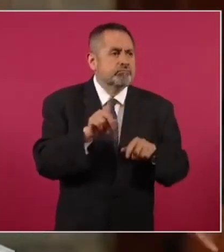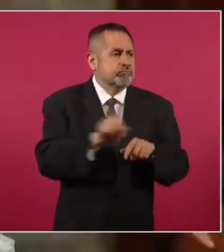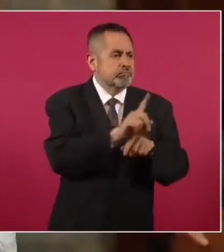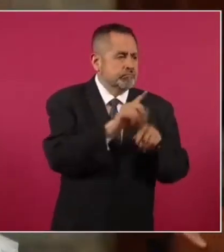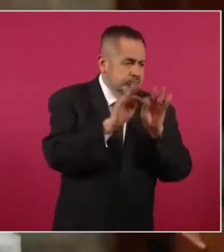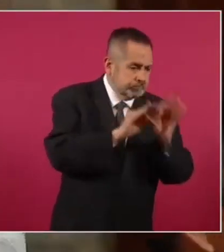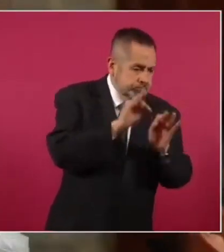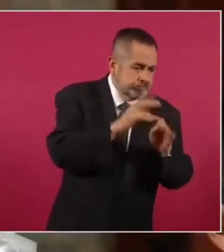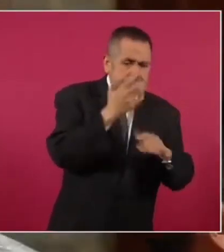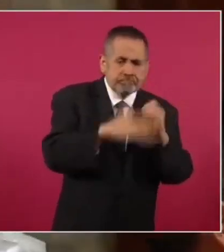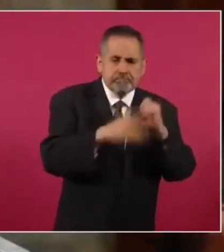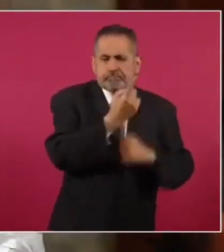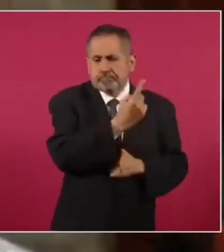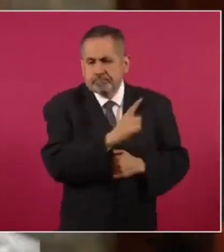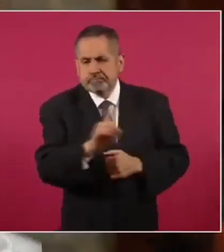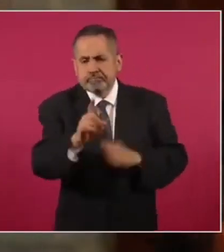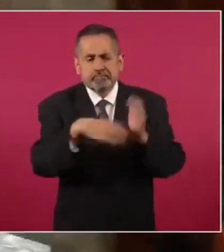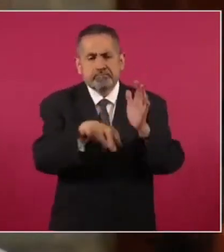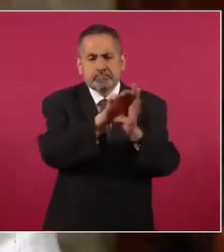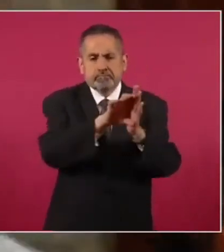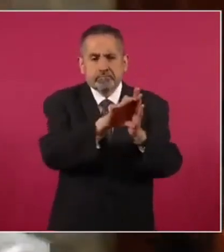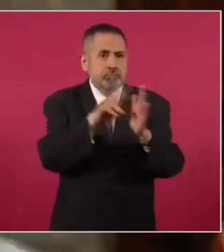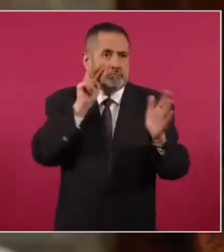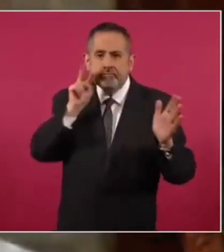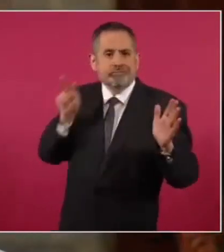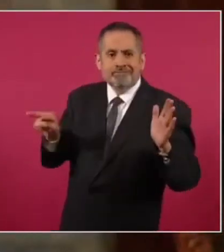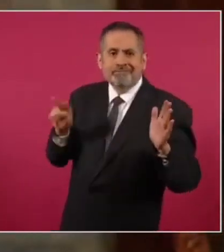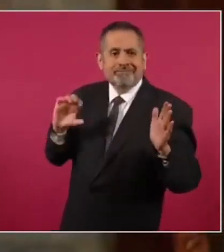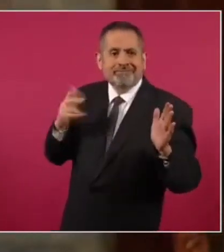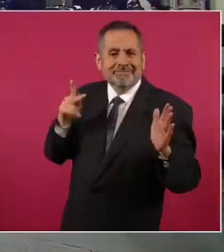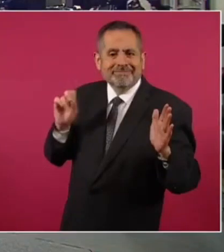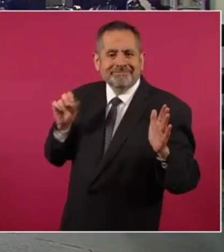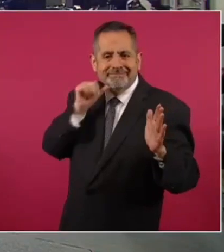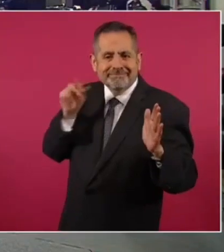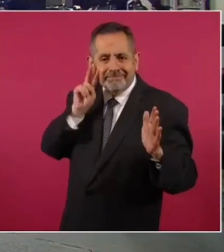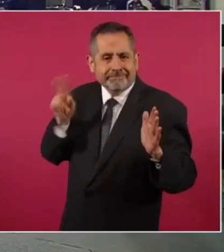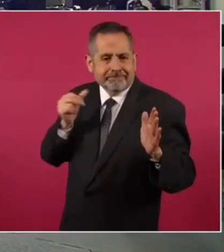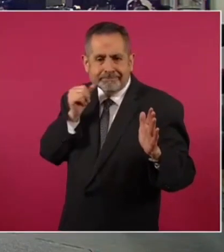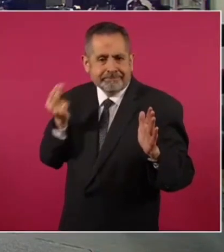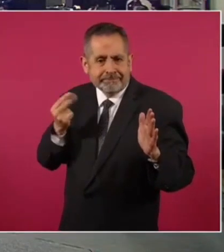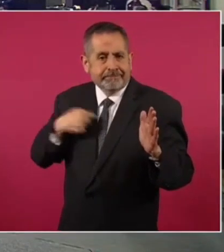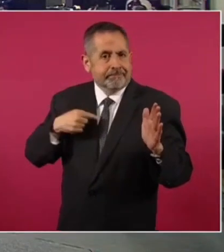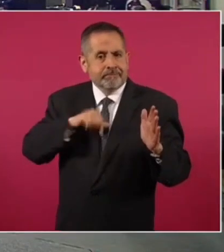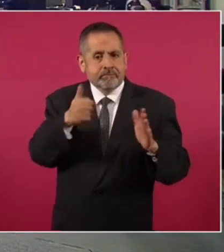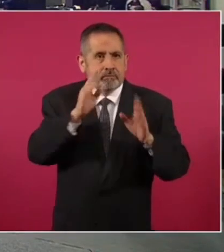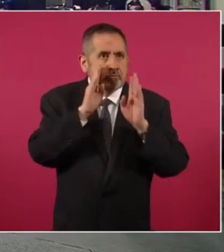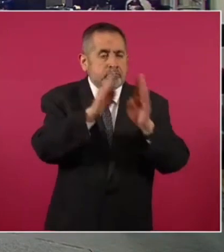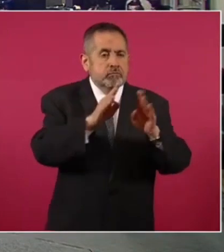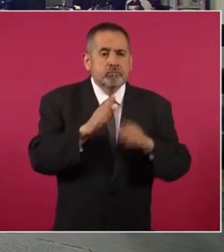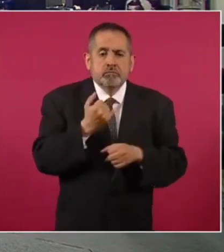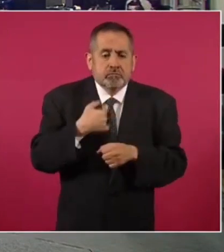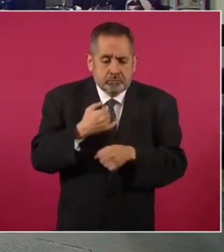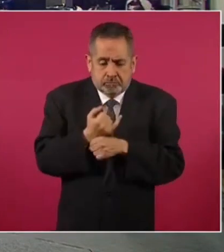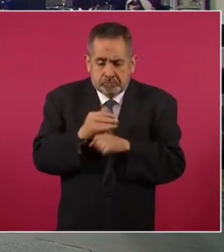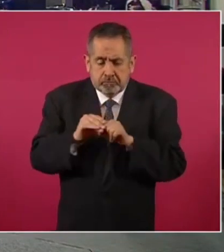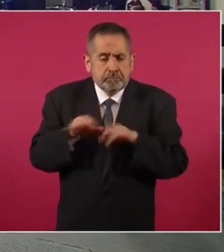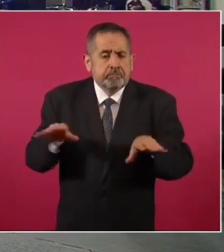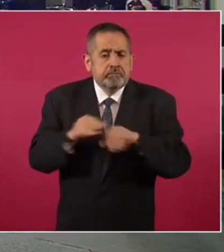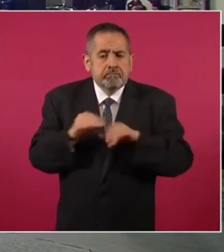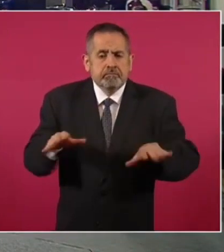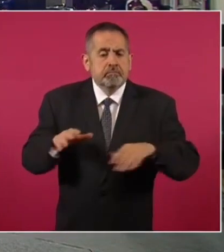especiales fue que pudo saber, aunque no le entregaron bien el informe. Él se dedicaba a realizar informes, él no